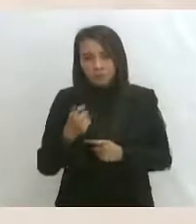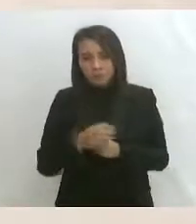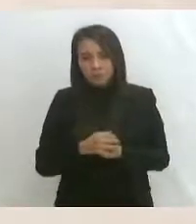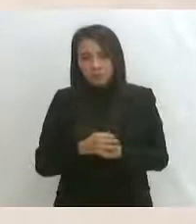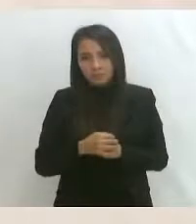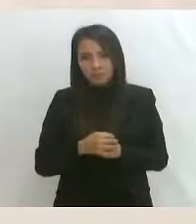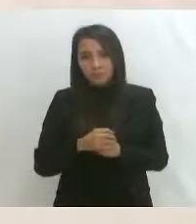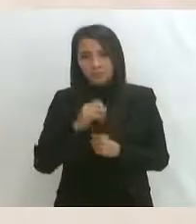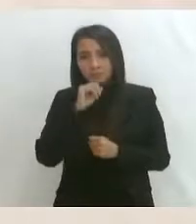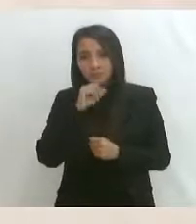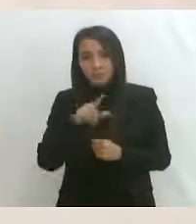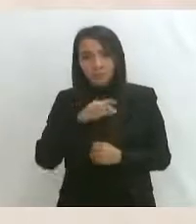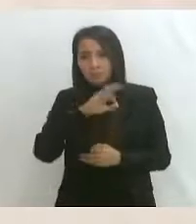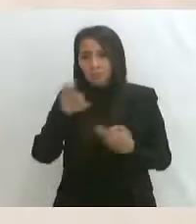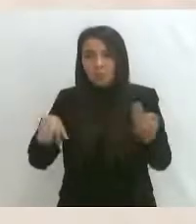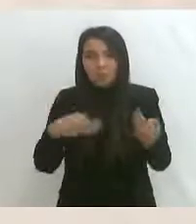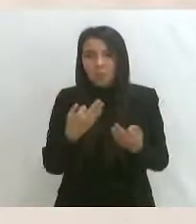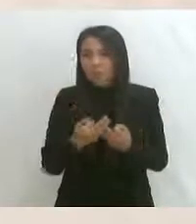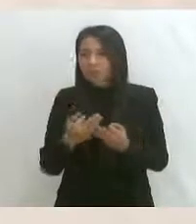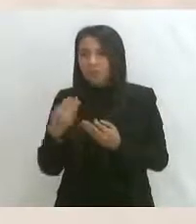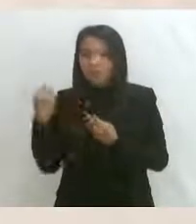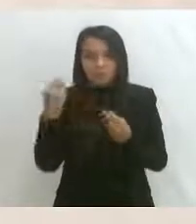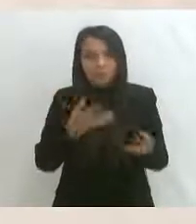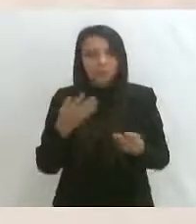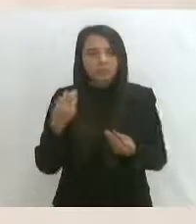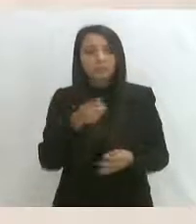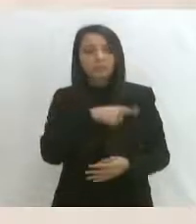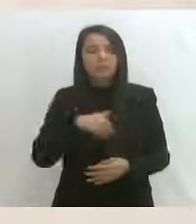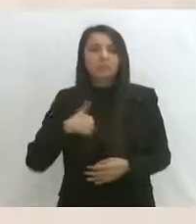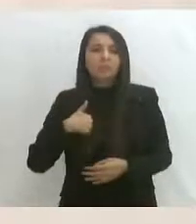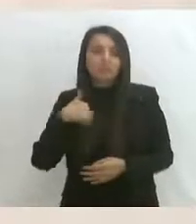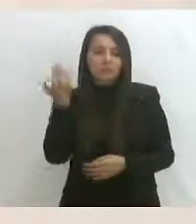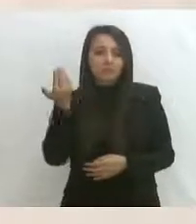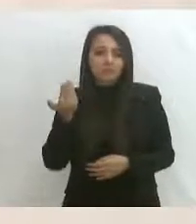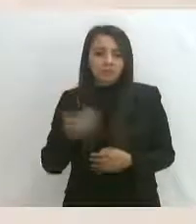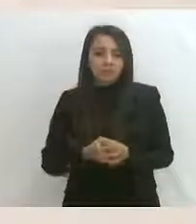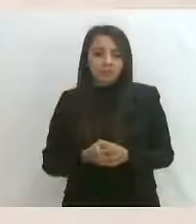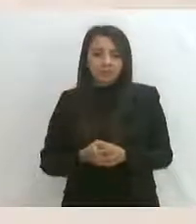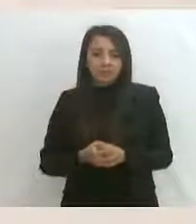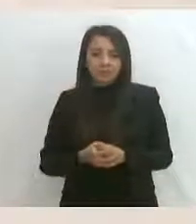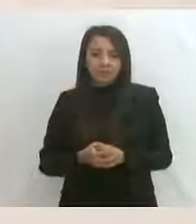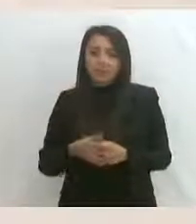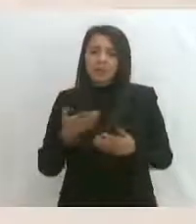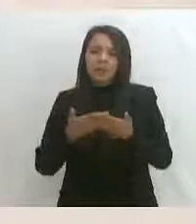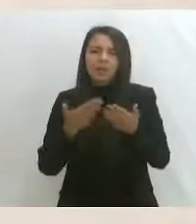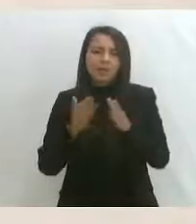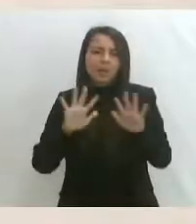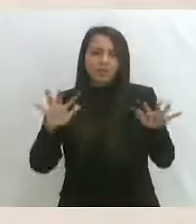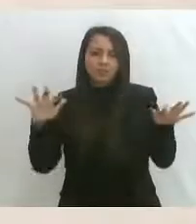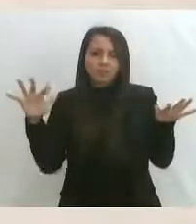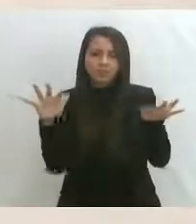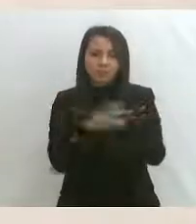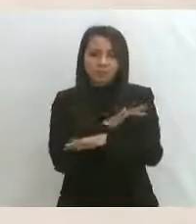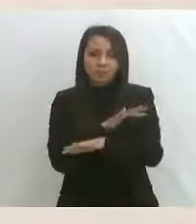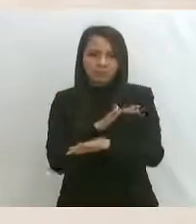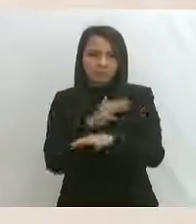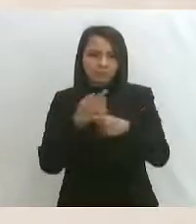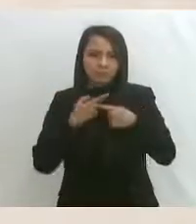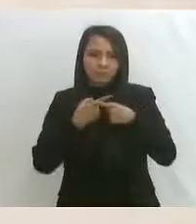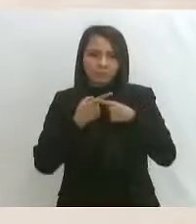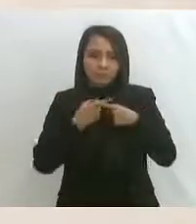de los bienes del pueblo y de la nación. Ahora es distinto.